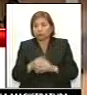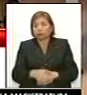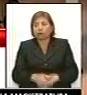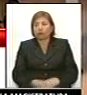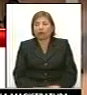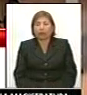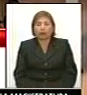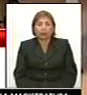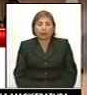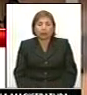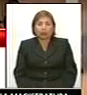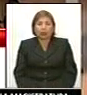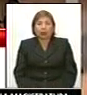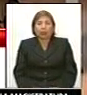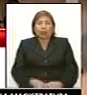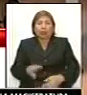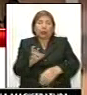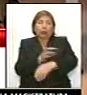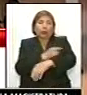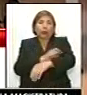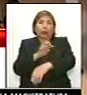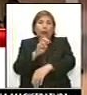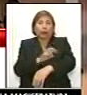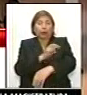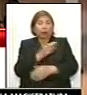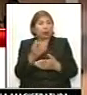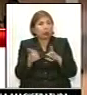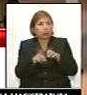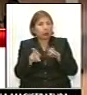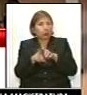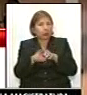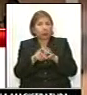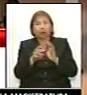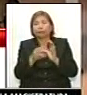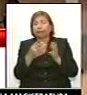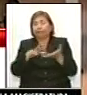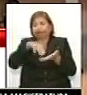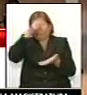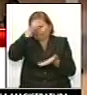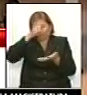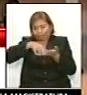pues en forma de poema, ¿no? Entonces, y eso lo teníamos que